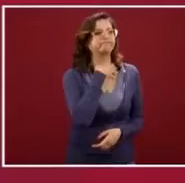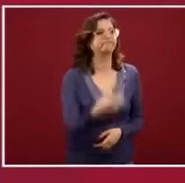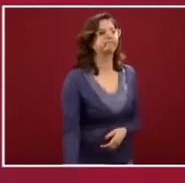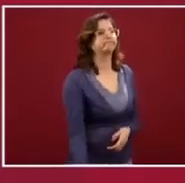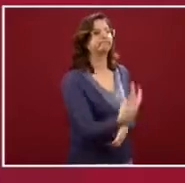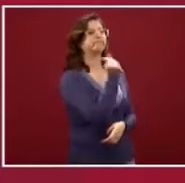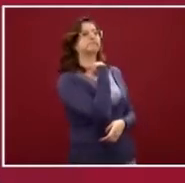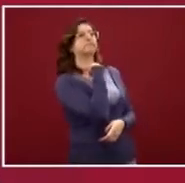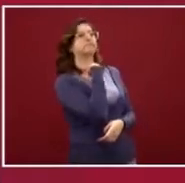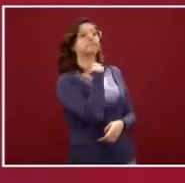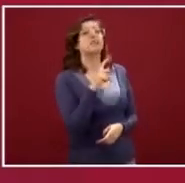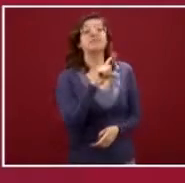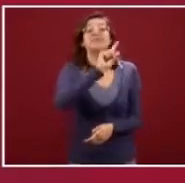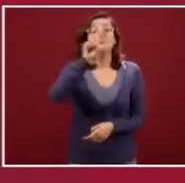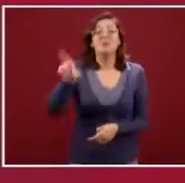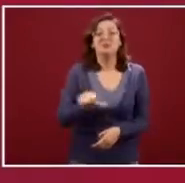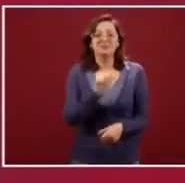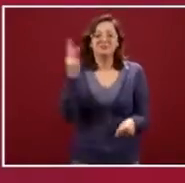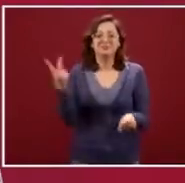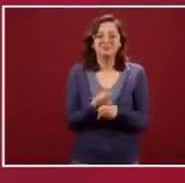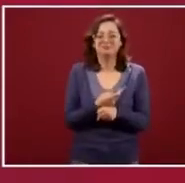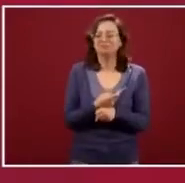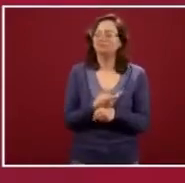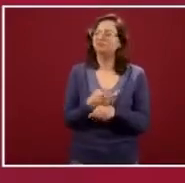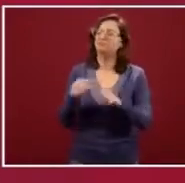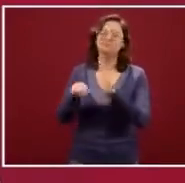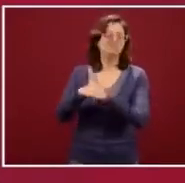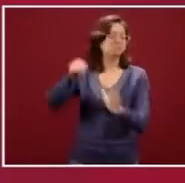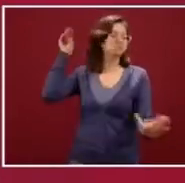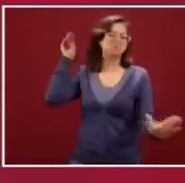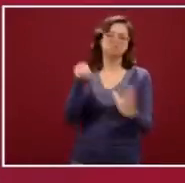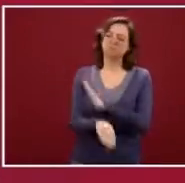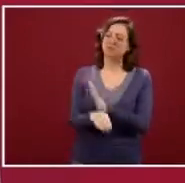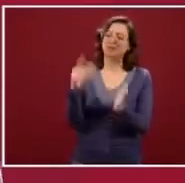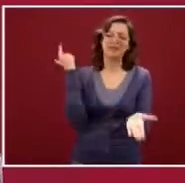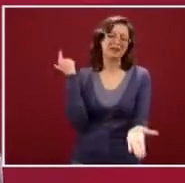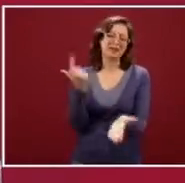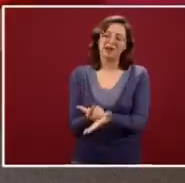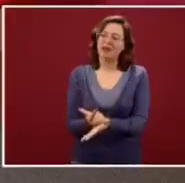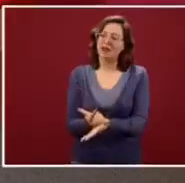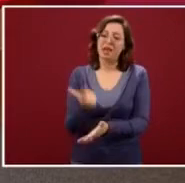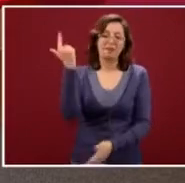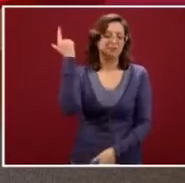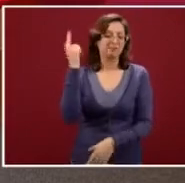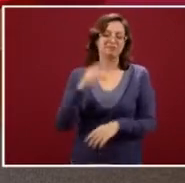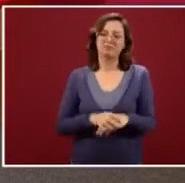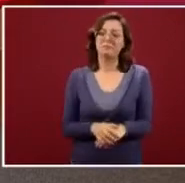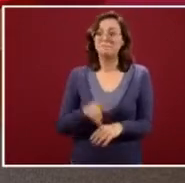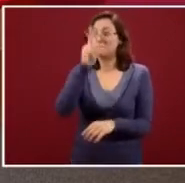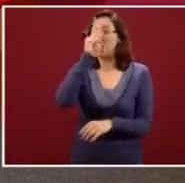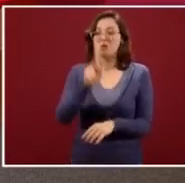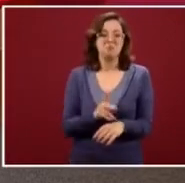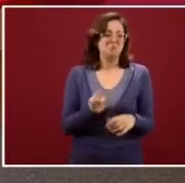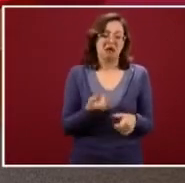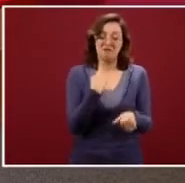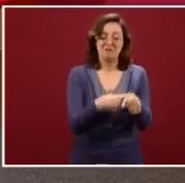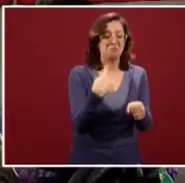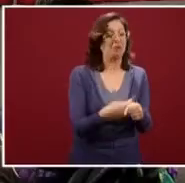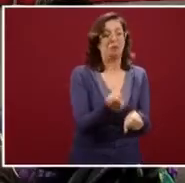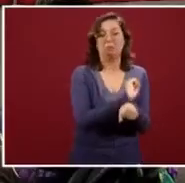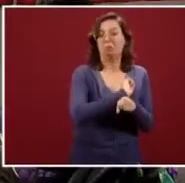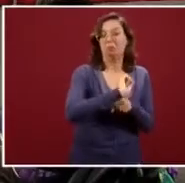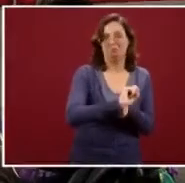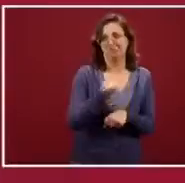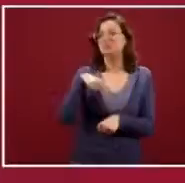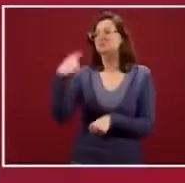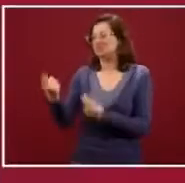tener consecuencias devastadoras, mucho más graves que la propia epidemia del coronavirus. En todo momento, y cuando digo en todo momento